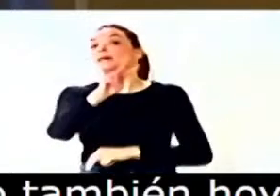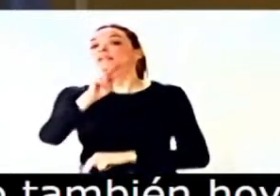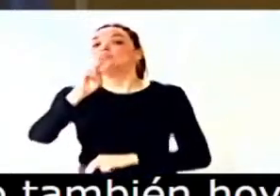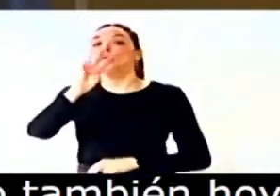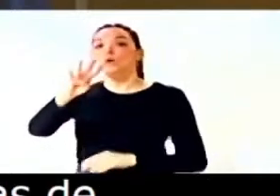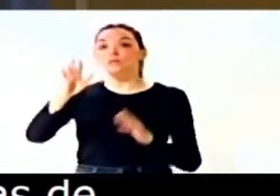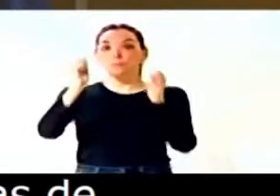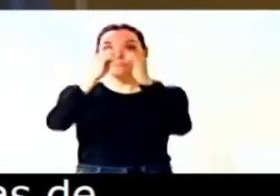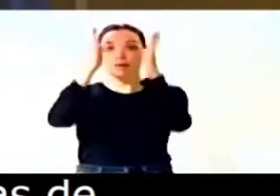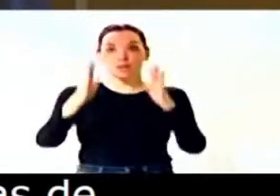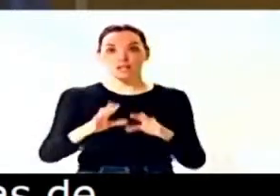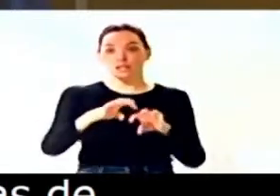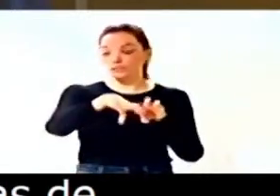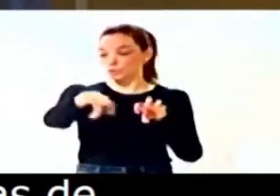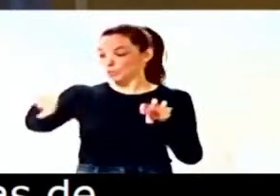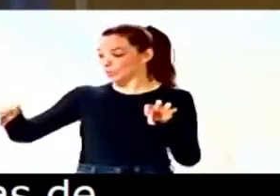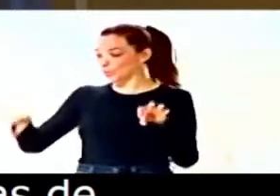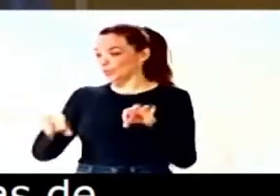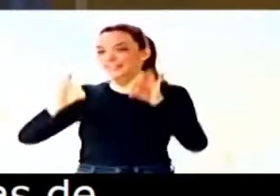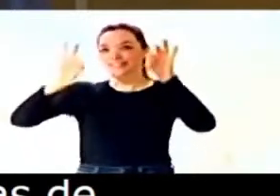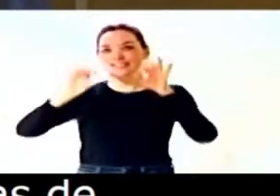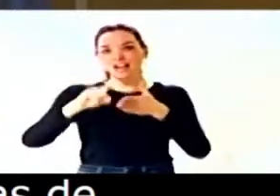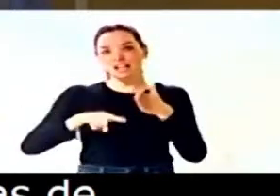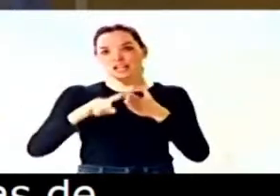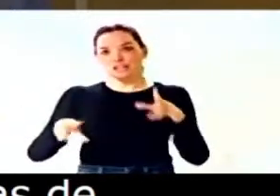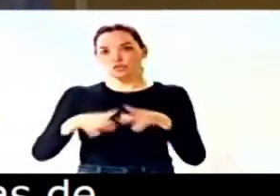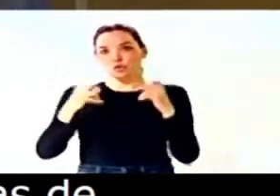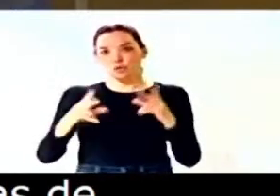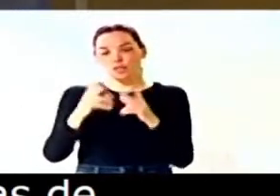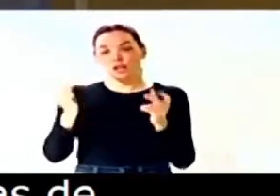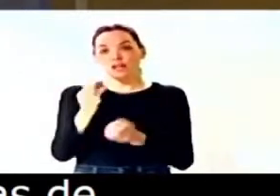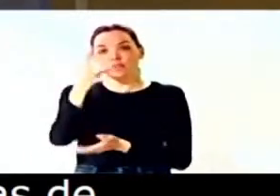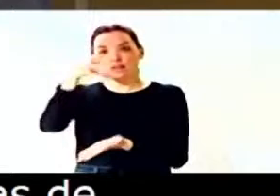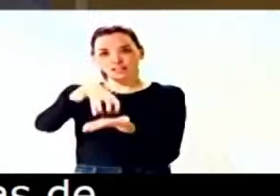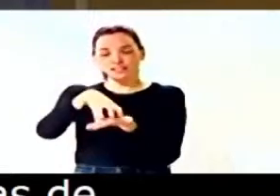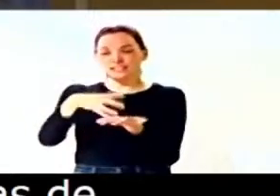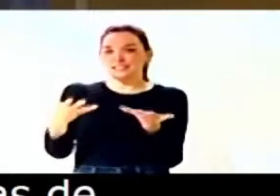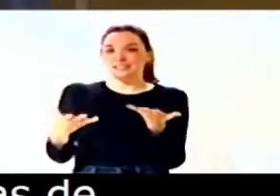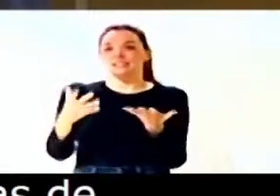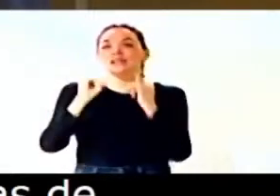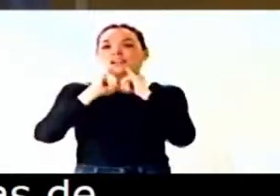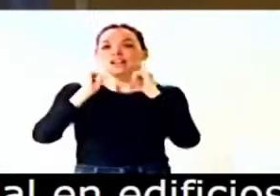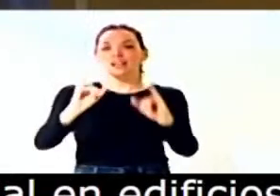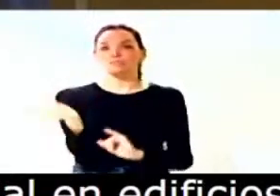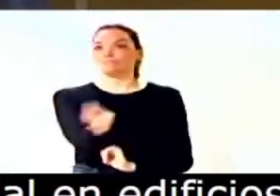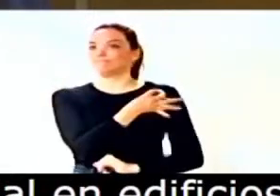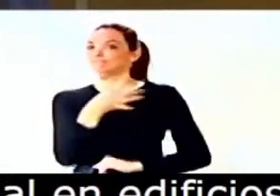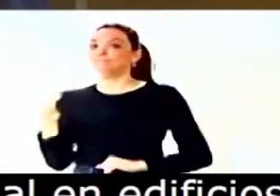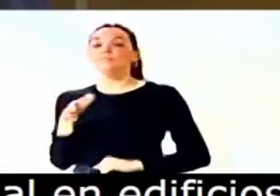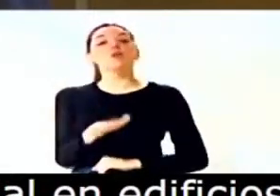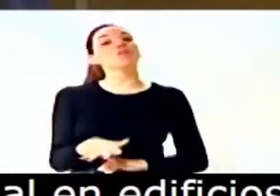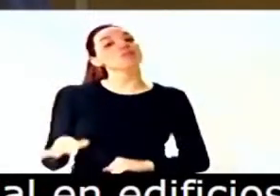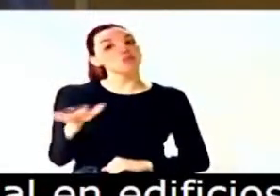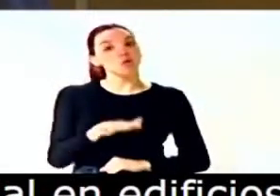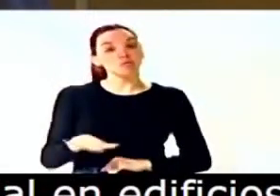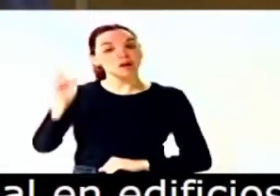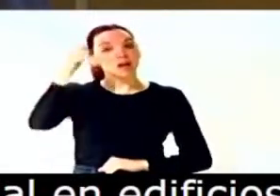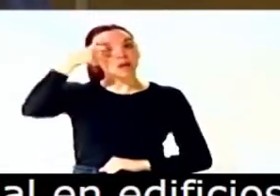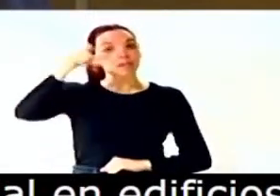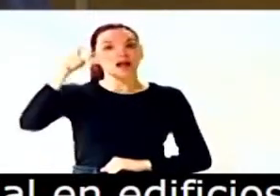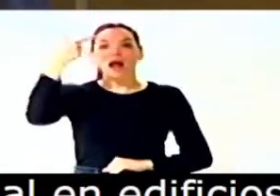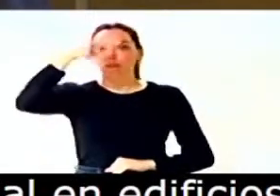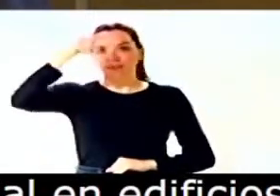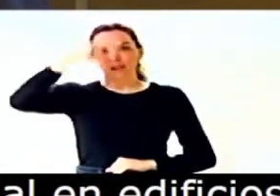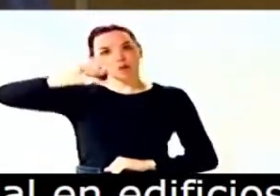viviendas en alquiler social en edificios energéticamente eficientes en la localidad de